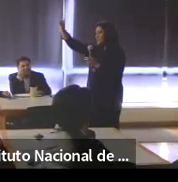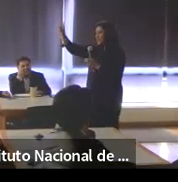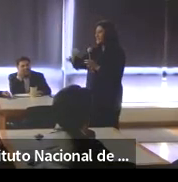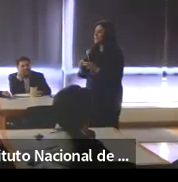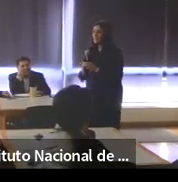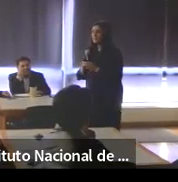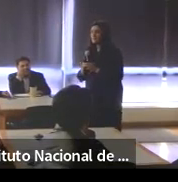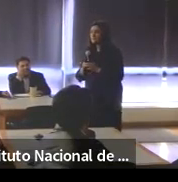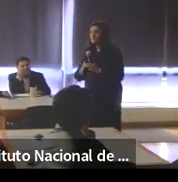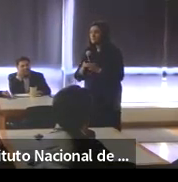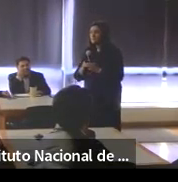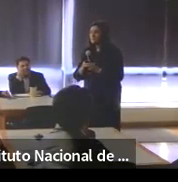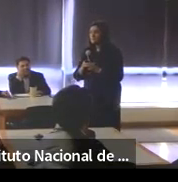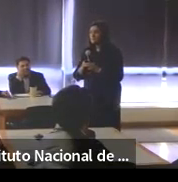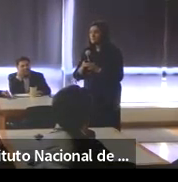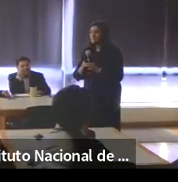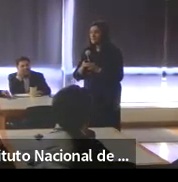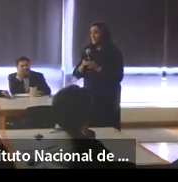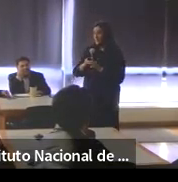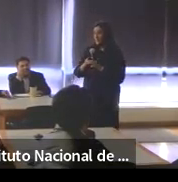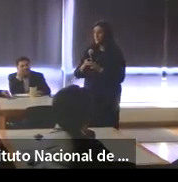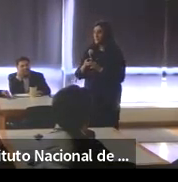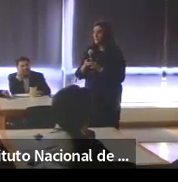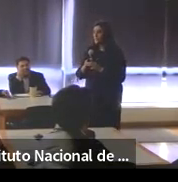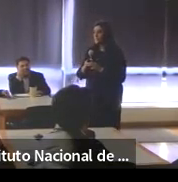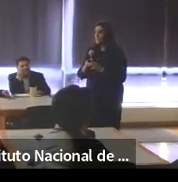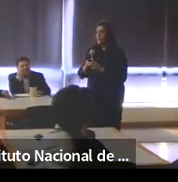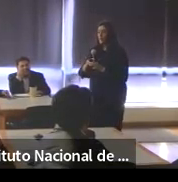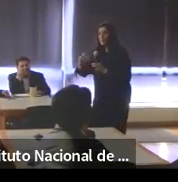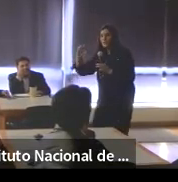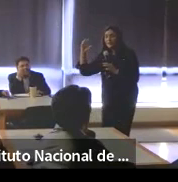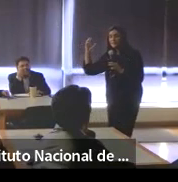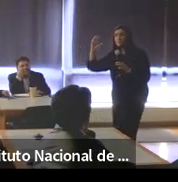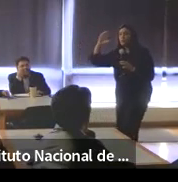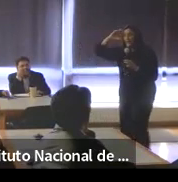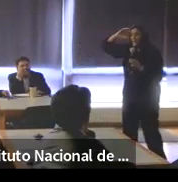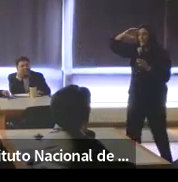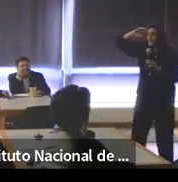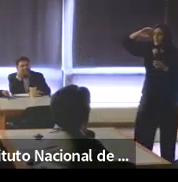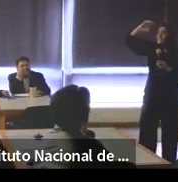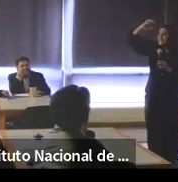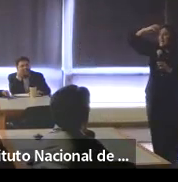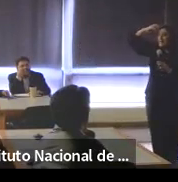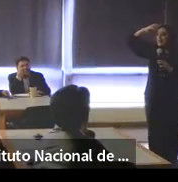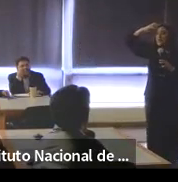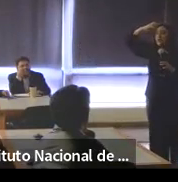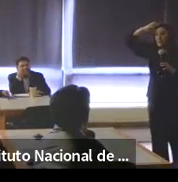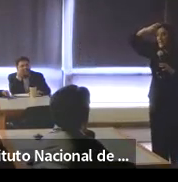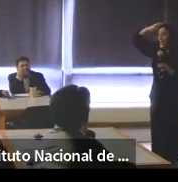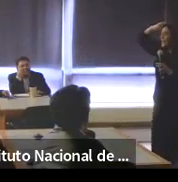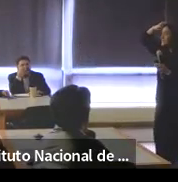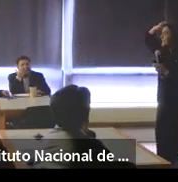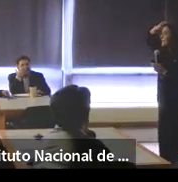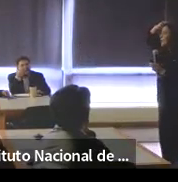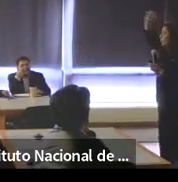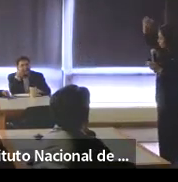quizá no sea la realidad que sea no sea la realidad Pero por qué Por qué nuestra ideología